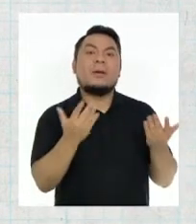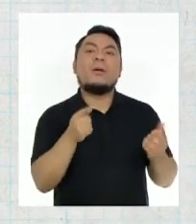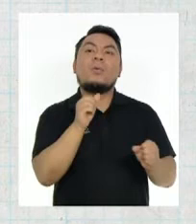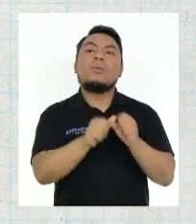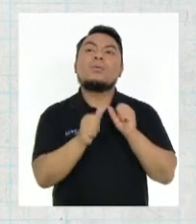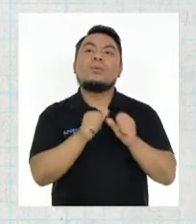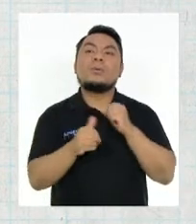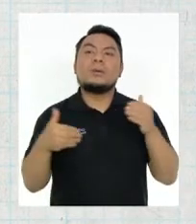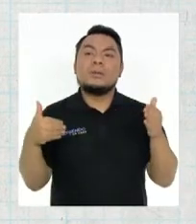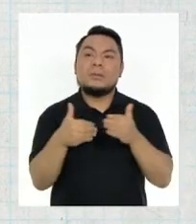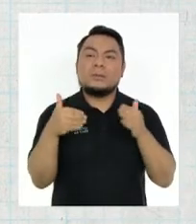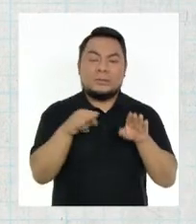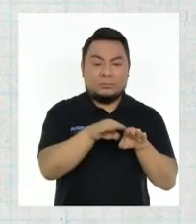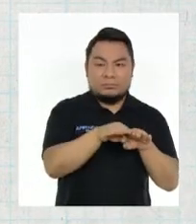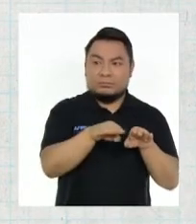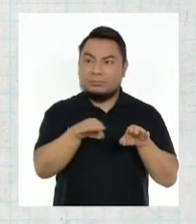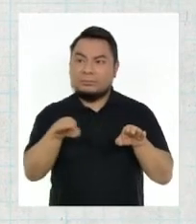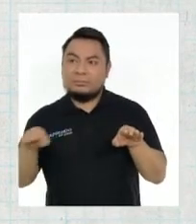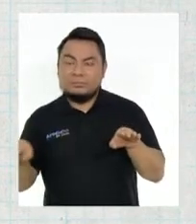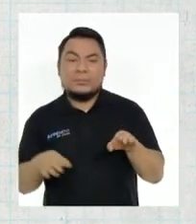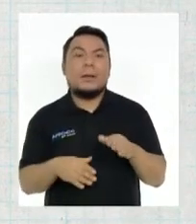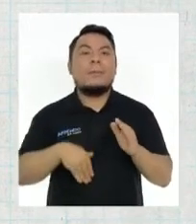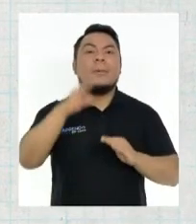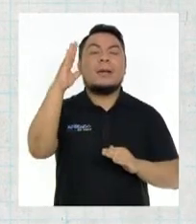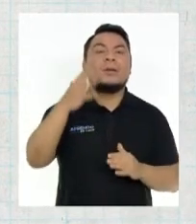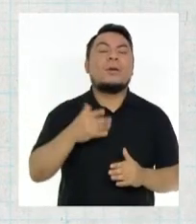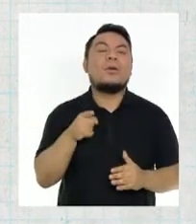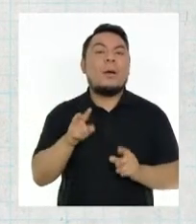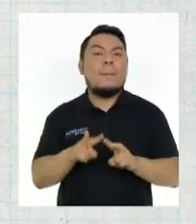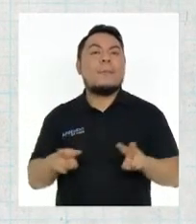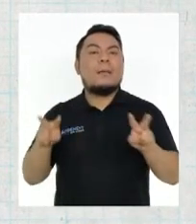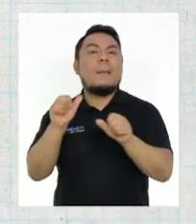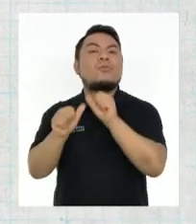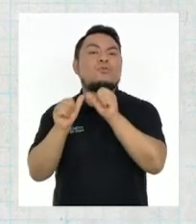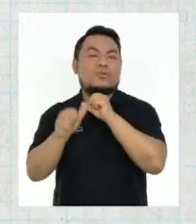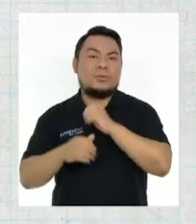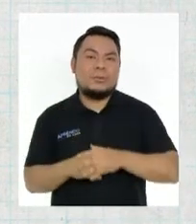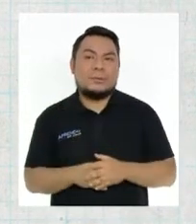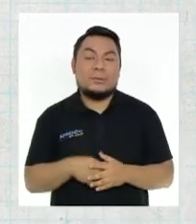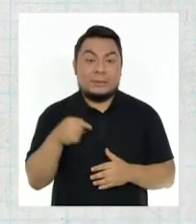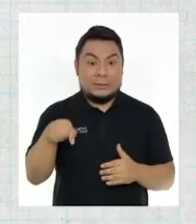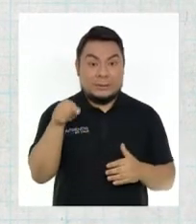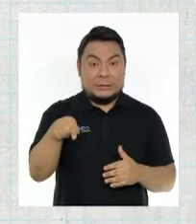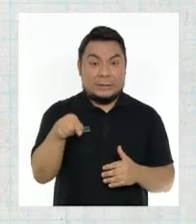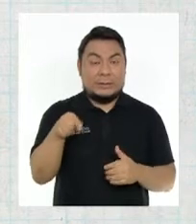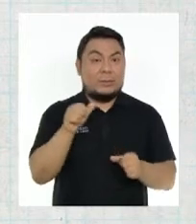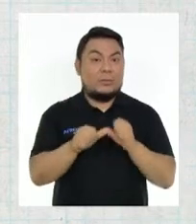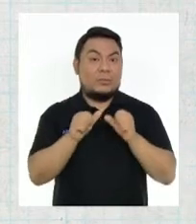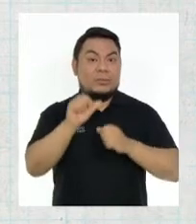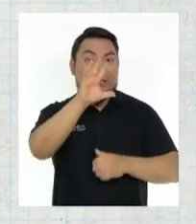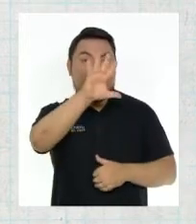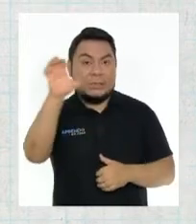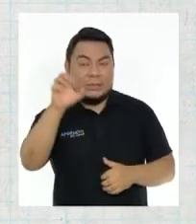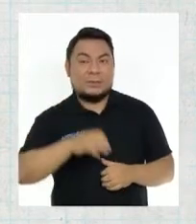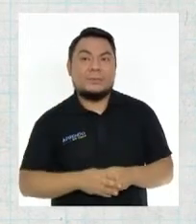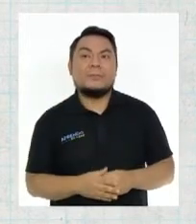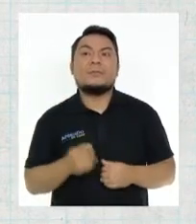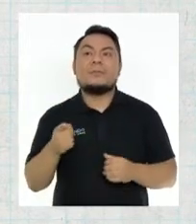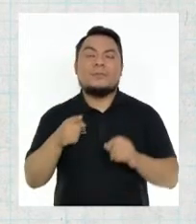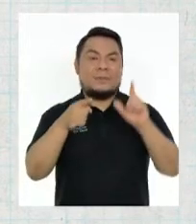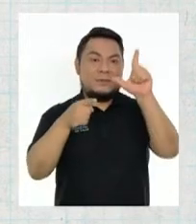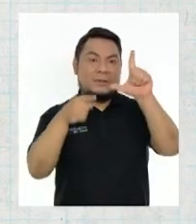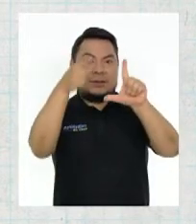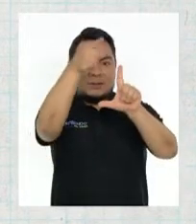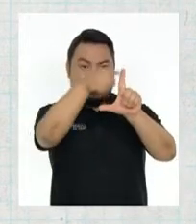número próximo a la frecuencia absoluta de mayor valor, en nuestro caso 500. Se levantan columnas